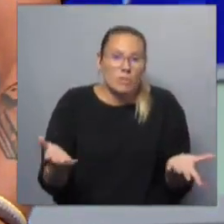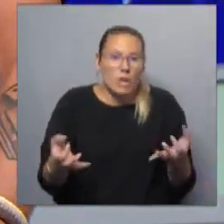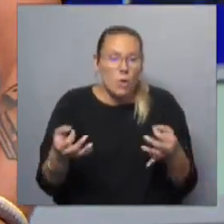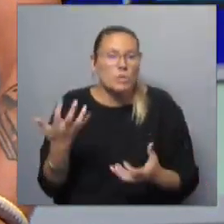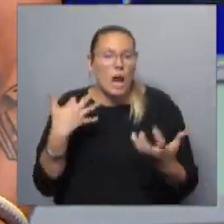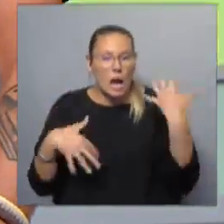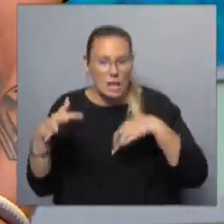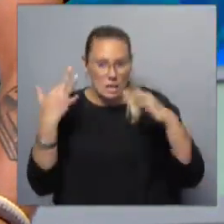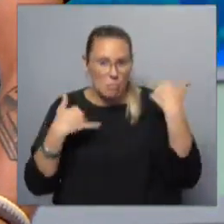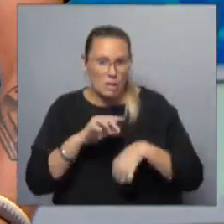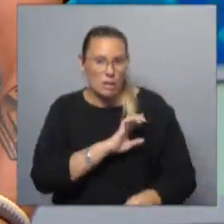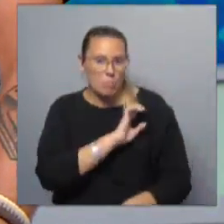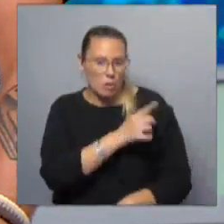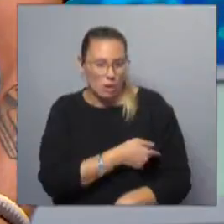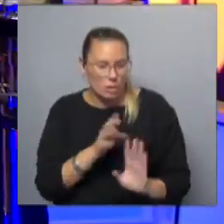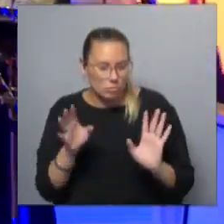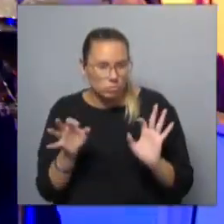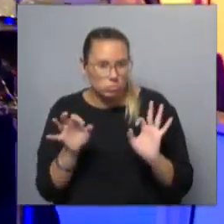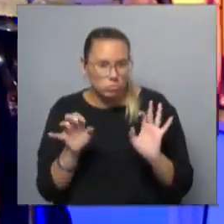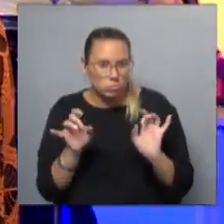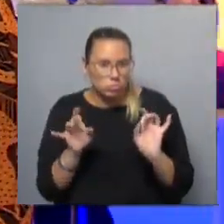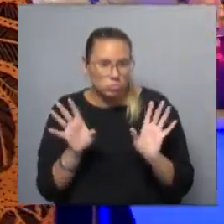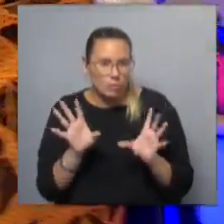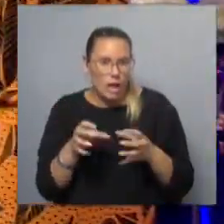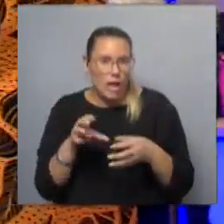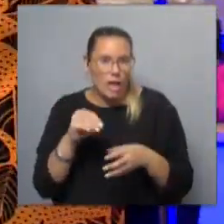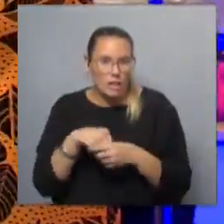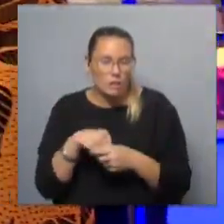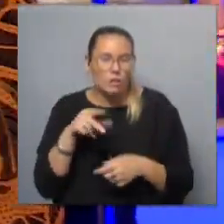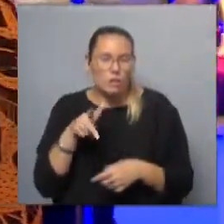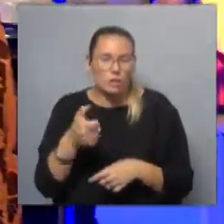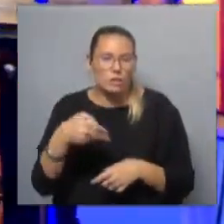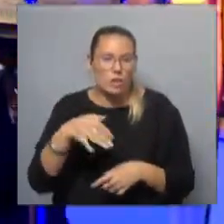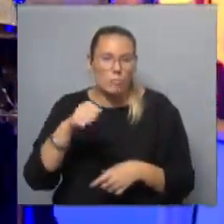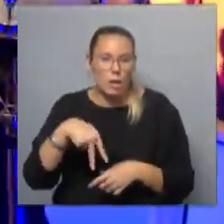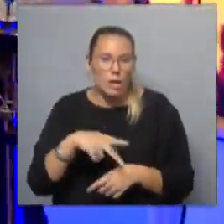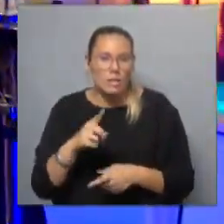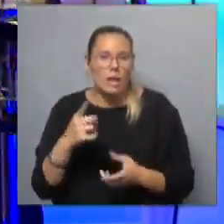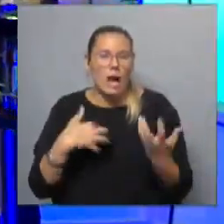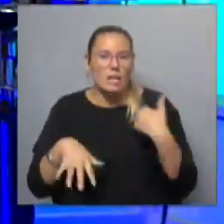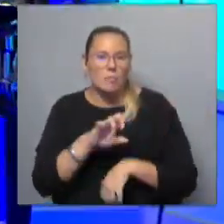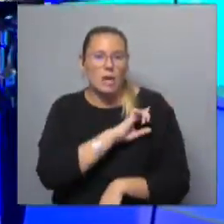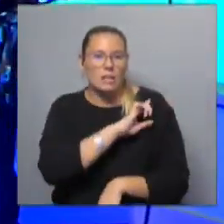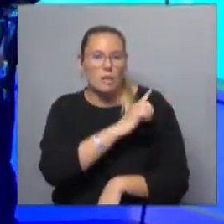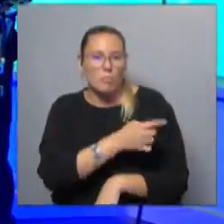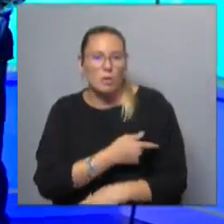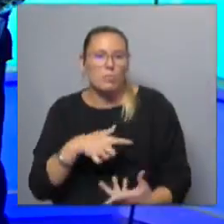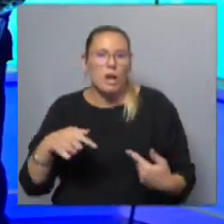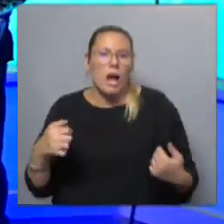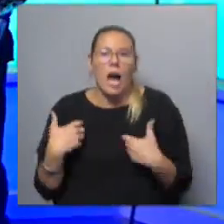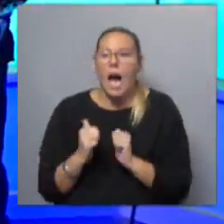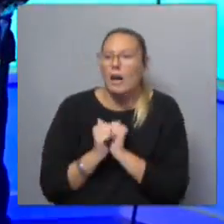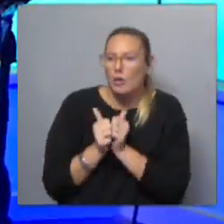estrictamente un animal de poder es como... Es como dentro del chamanismo, un animal de poder es como una especie de entidad, digamos, que acompaña a